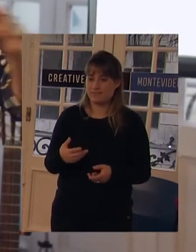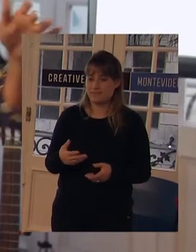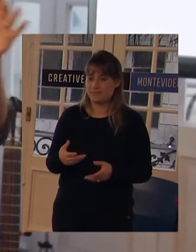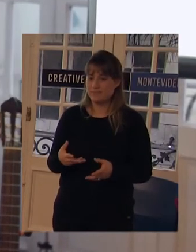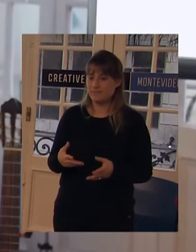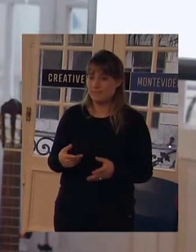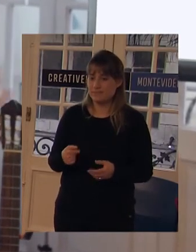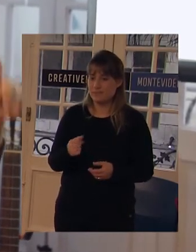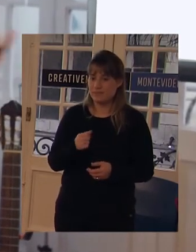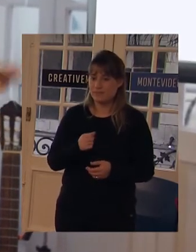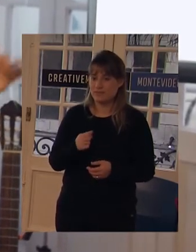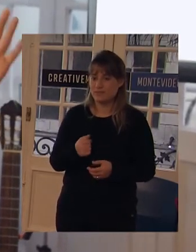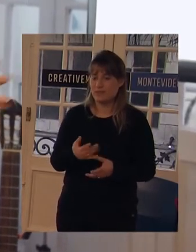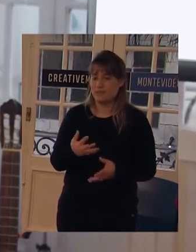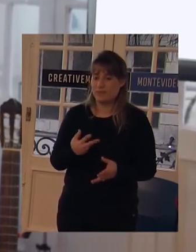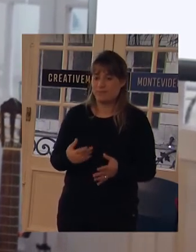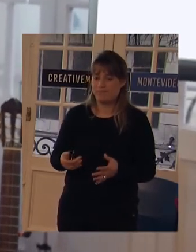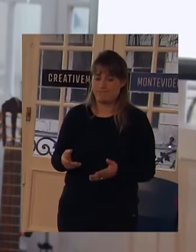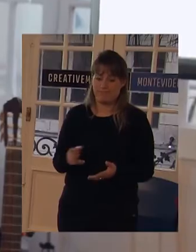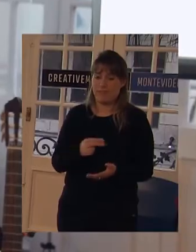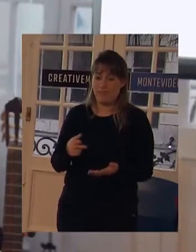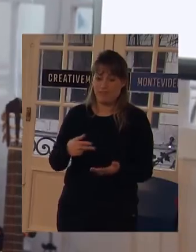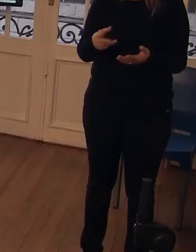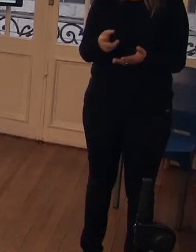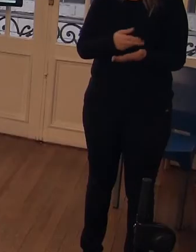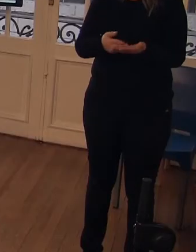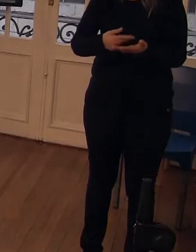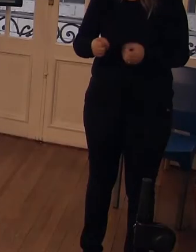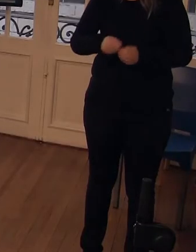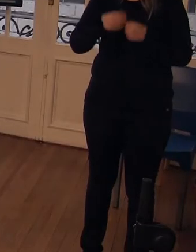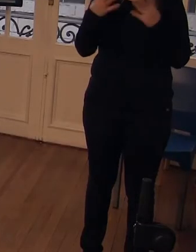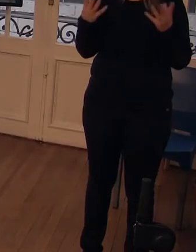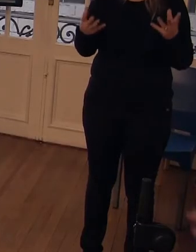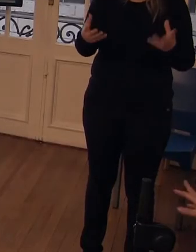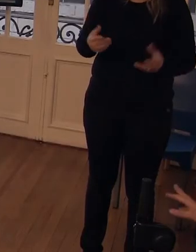Artes, experimento, ilustro y vemos.